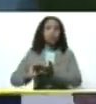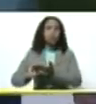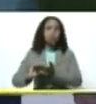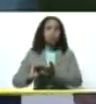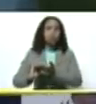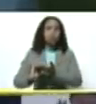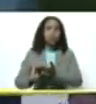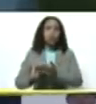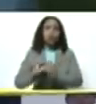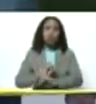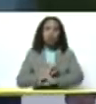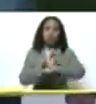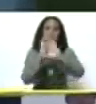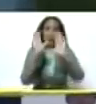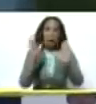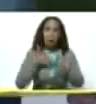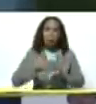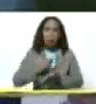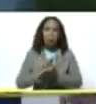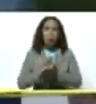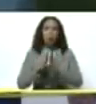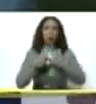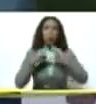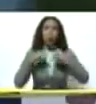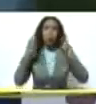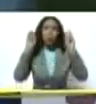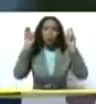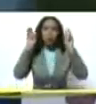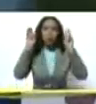con franqueza